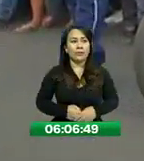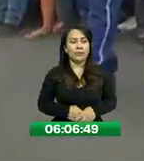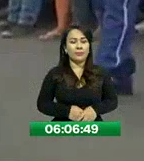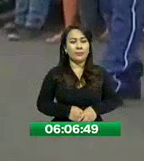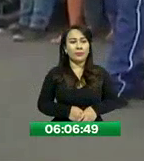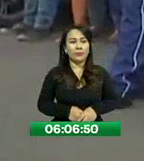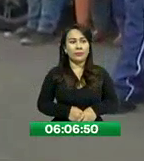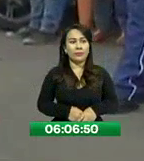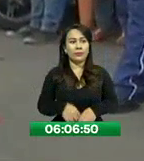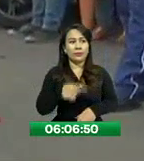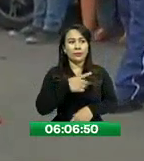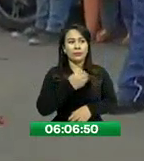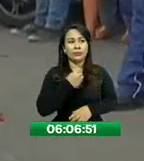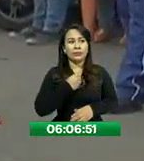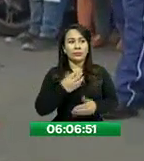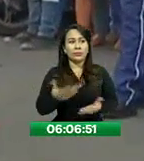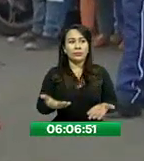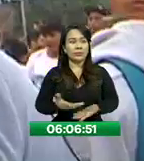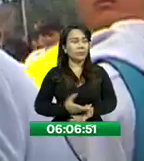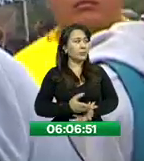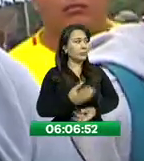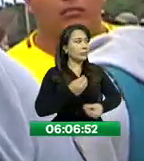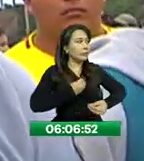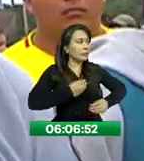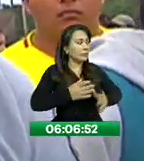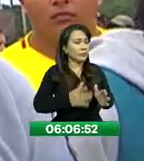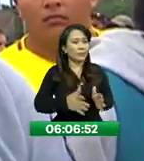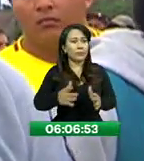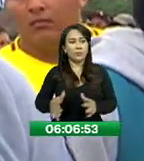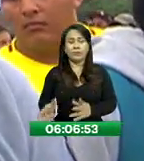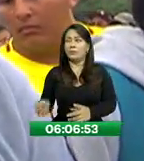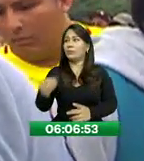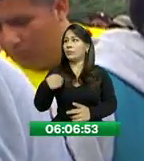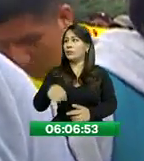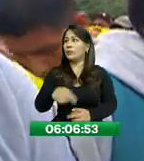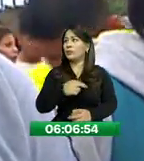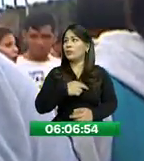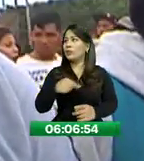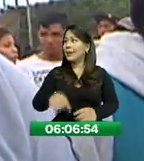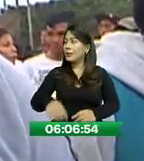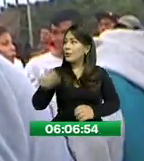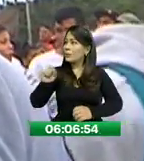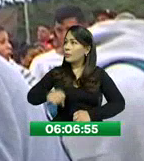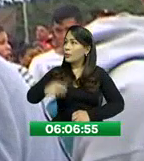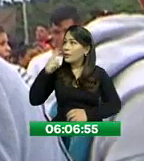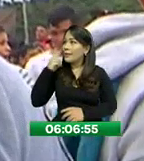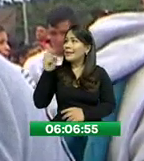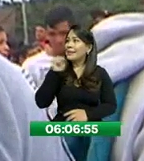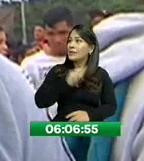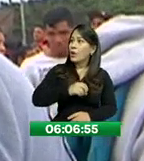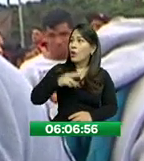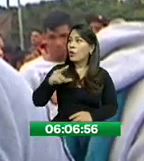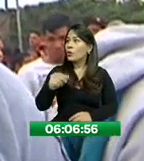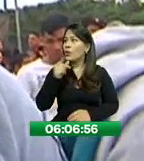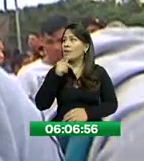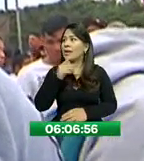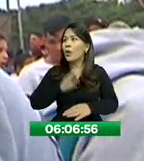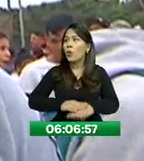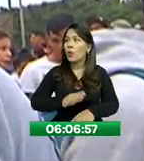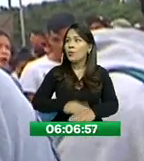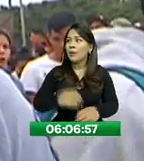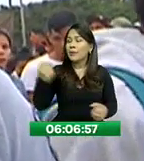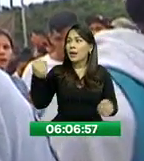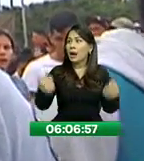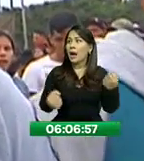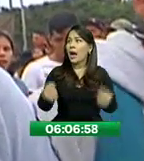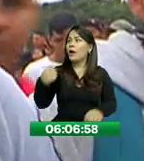acuerdo a la autopsia que realiza el médico legista, podremos determinar si efectivamente hubo o no el contacto con